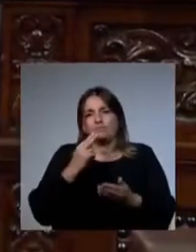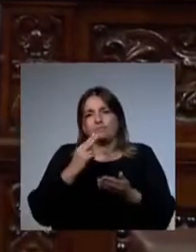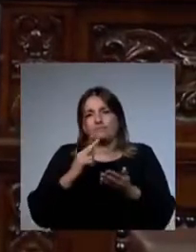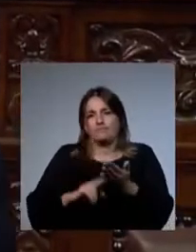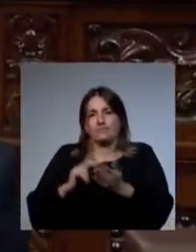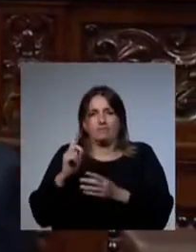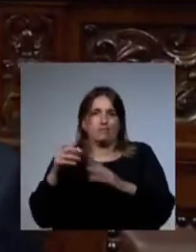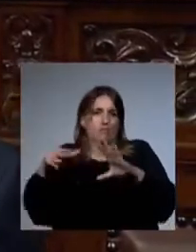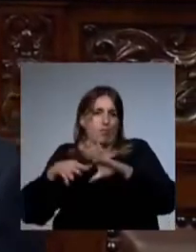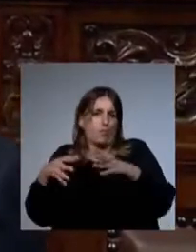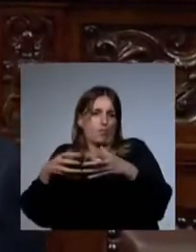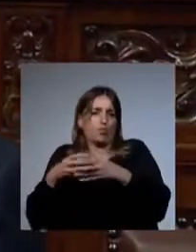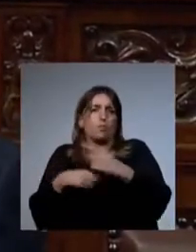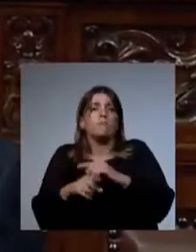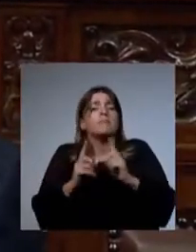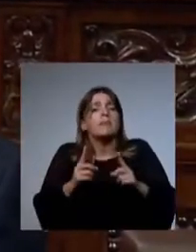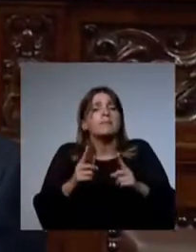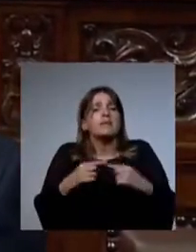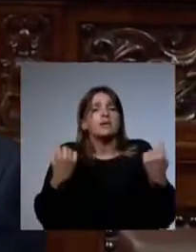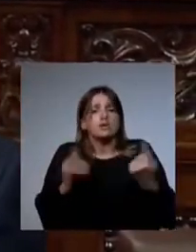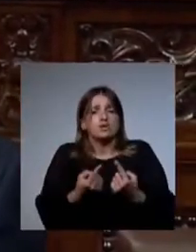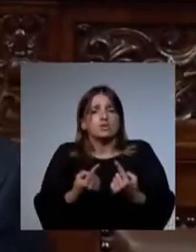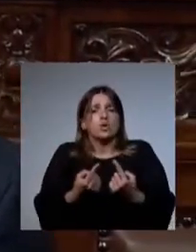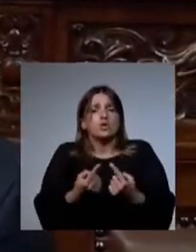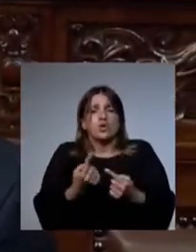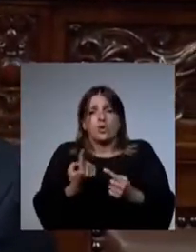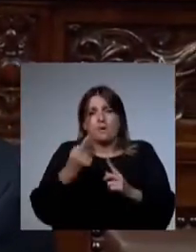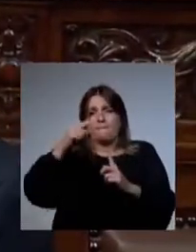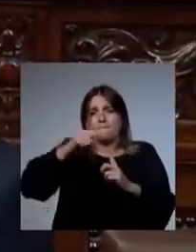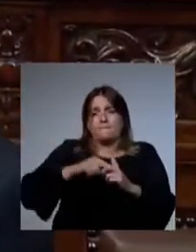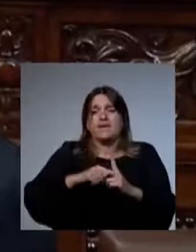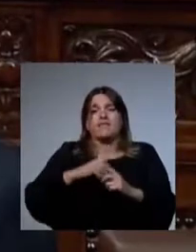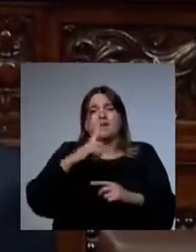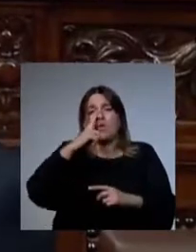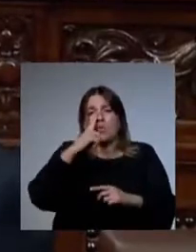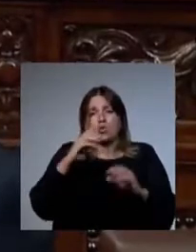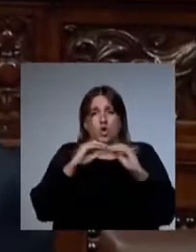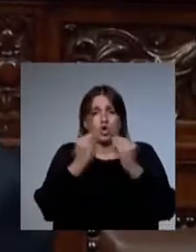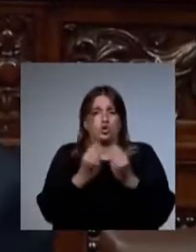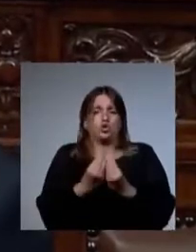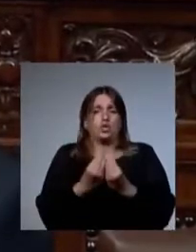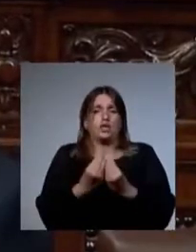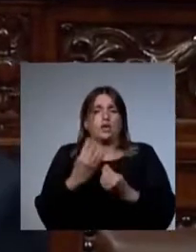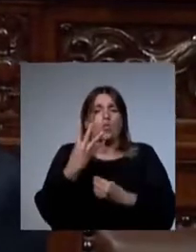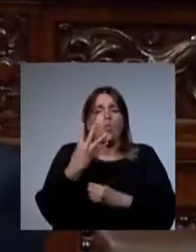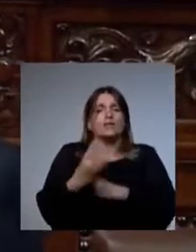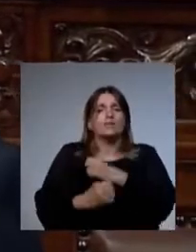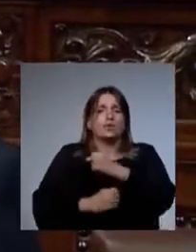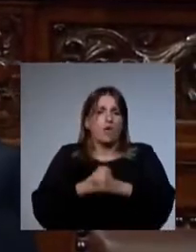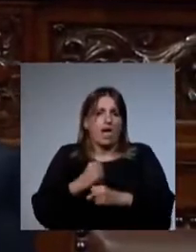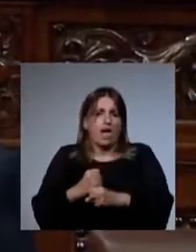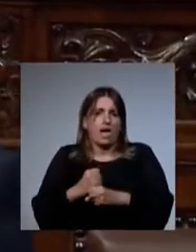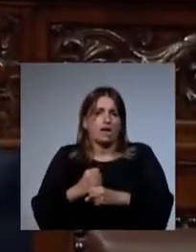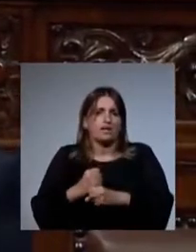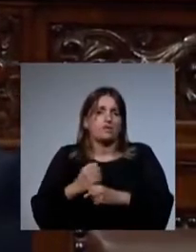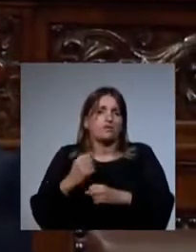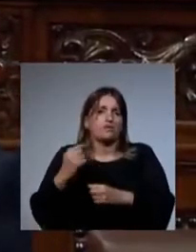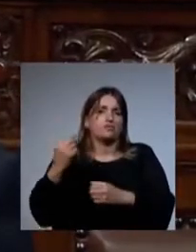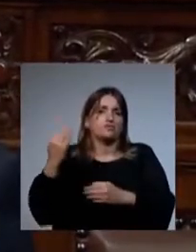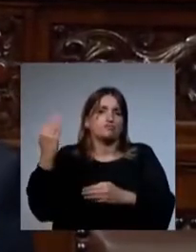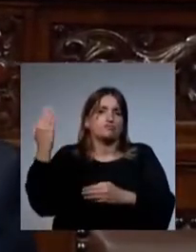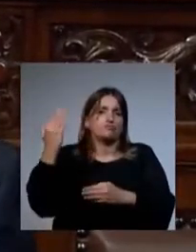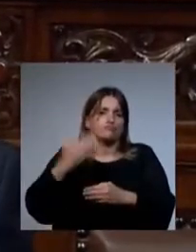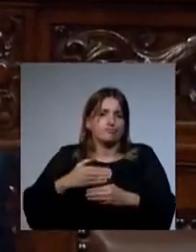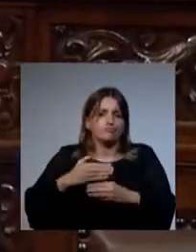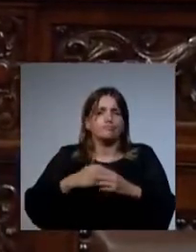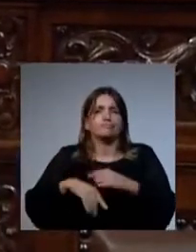Algo que a algunos nos llega muy de cerca. En el mes de junio, tras 4 años, reabrió el centro Tiburcio